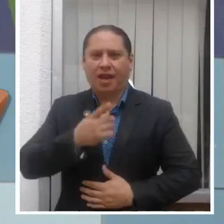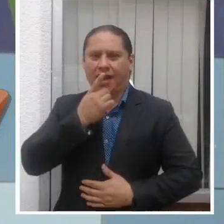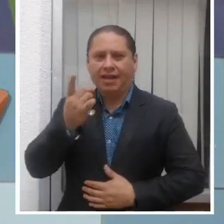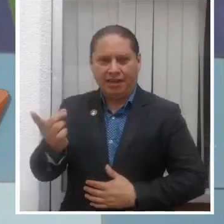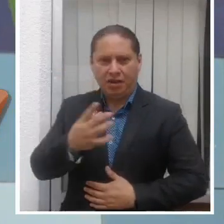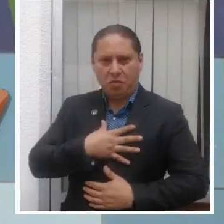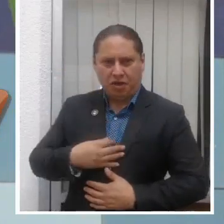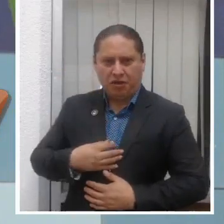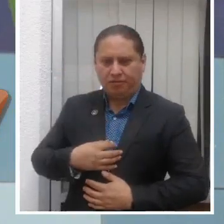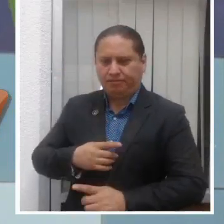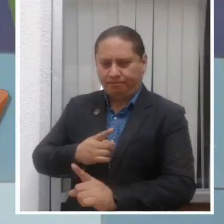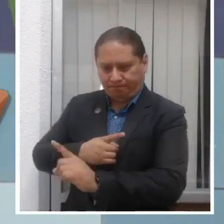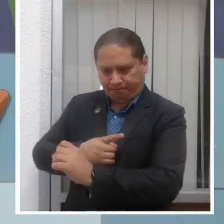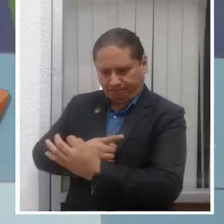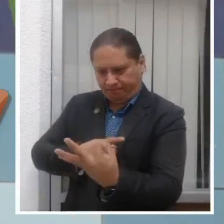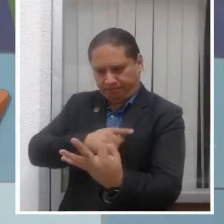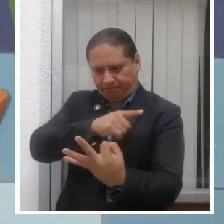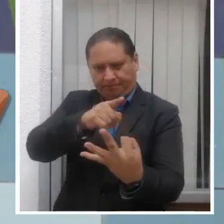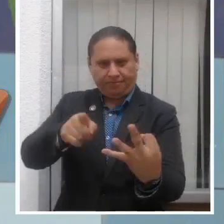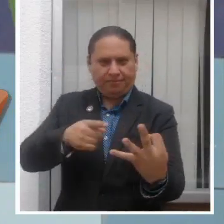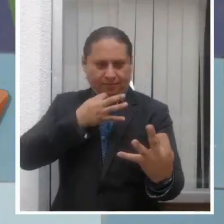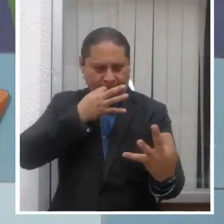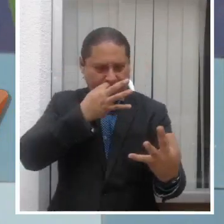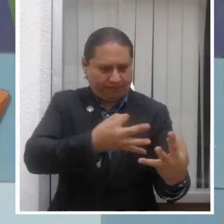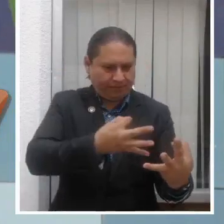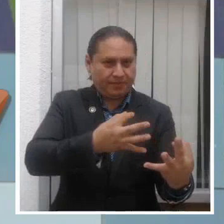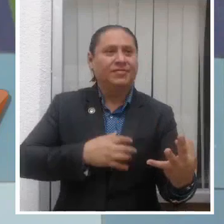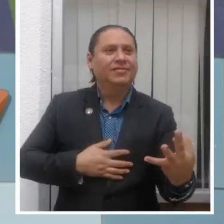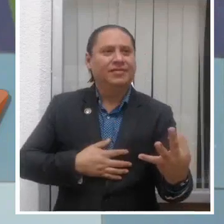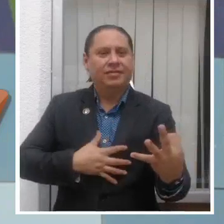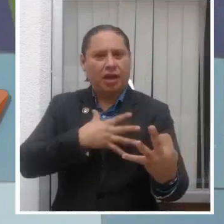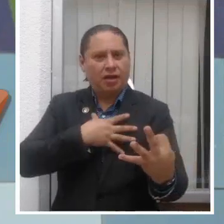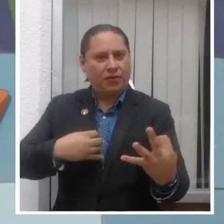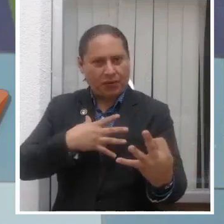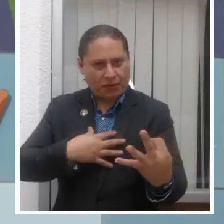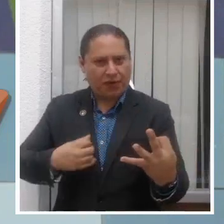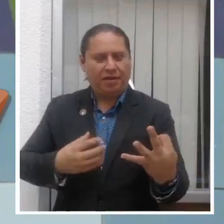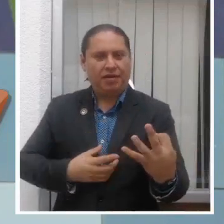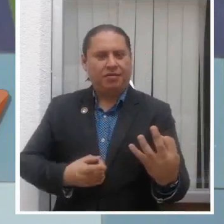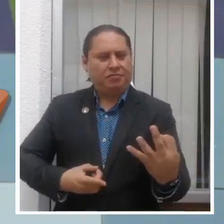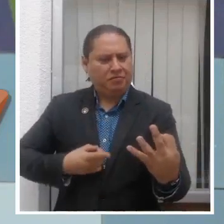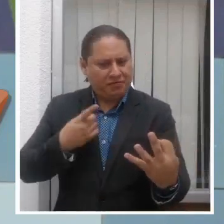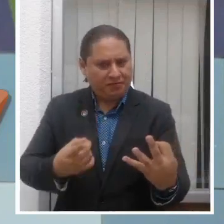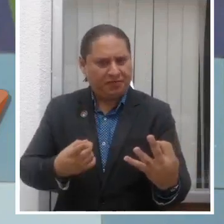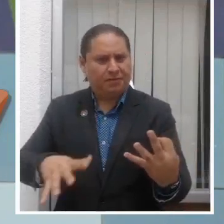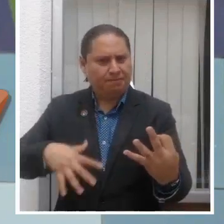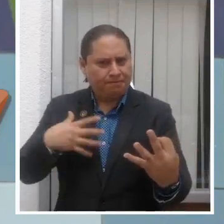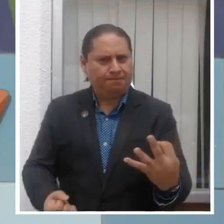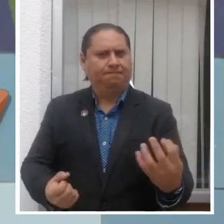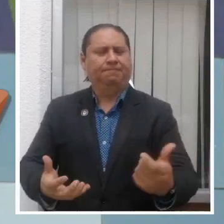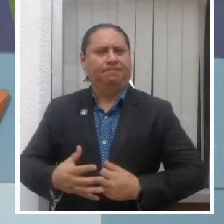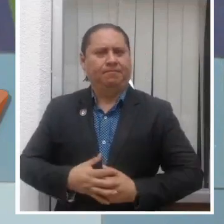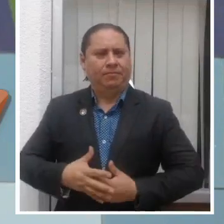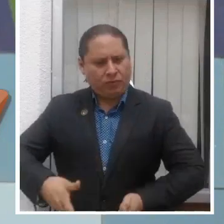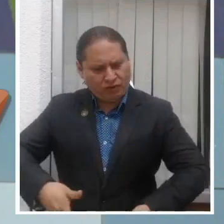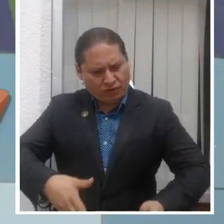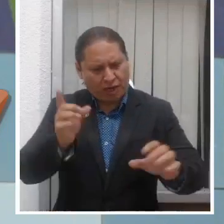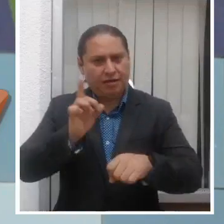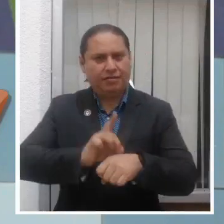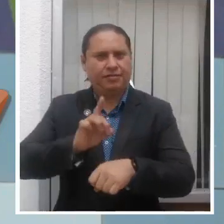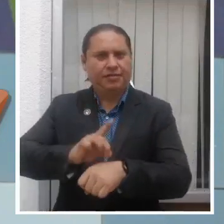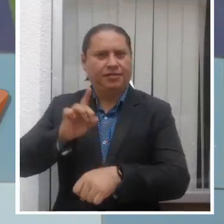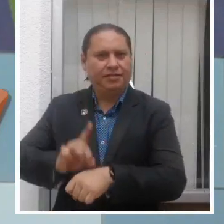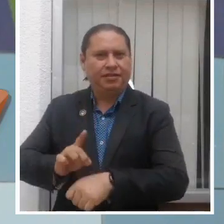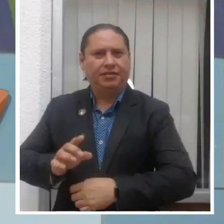digo, a mis tres amores, porque son mis hijos que me han dado la fortaleza, mi caminar de todos los